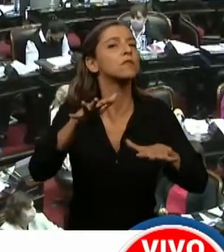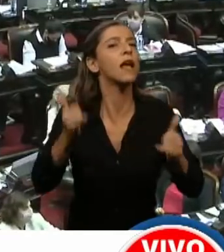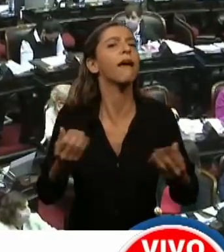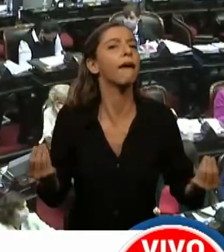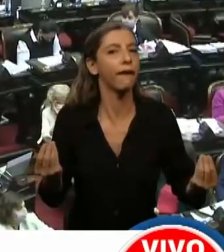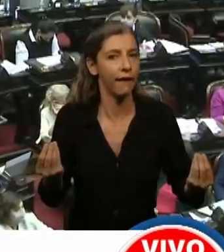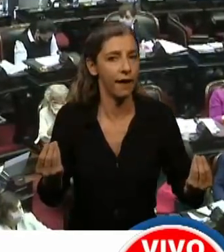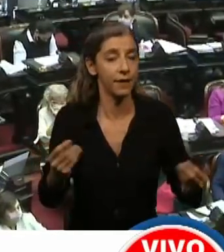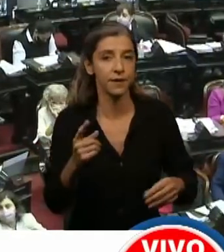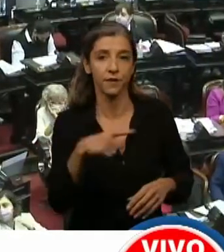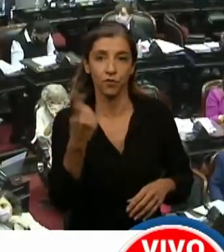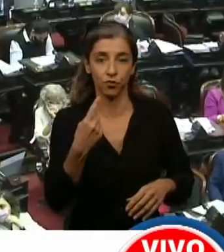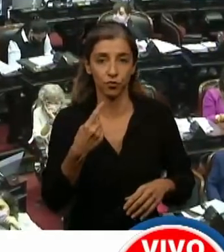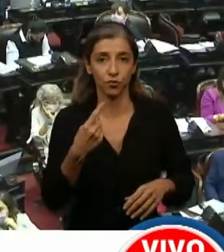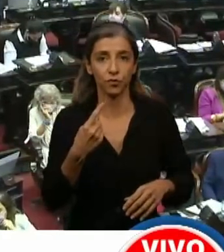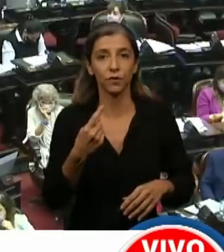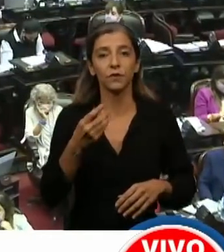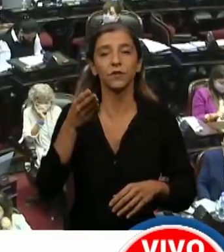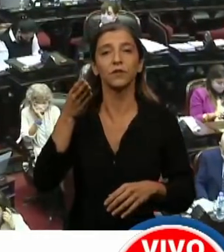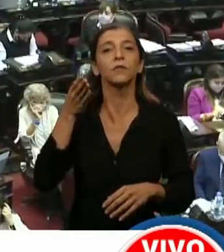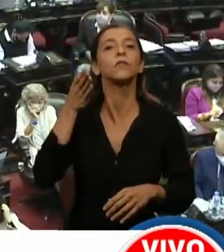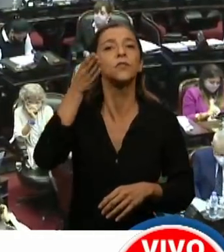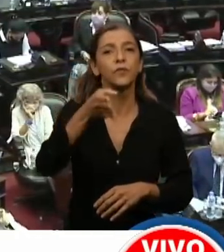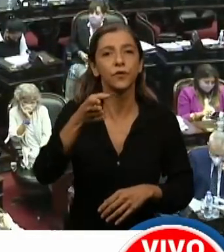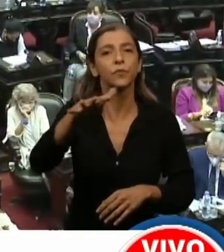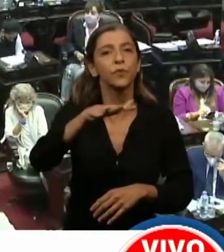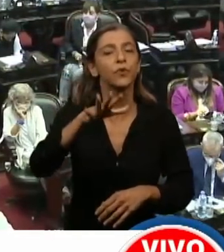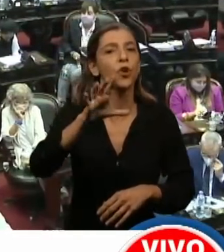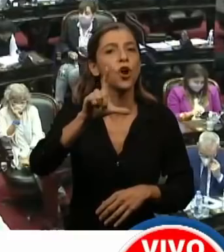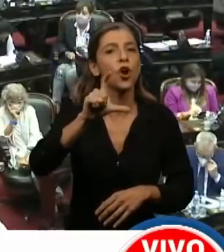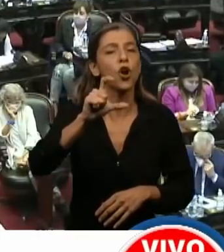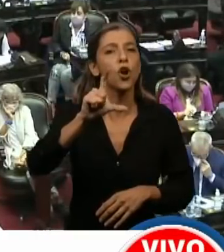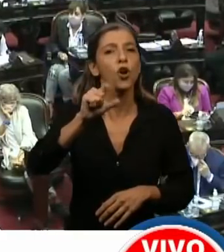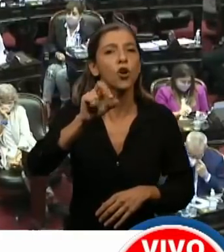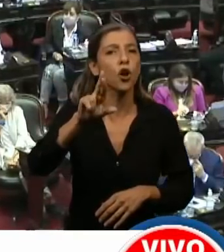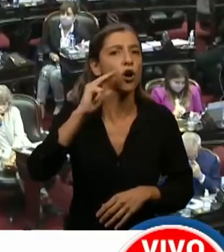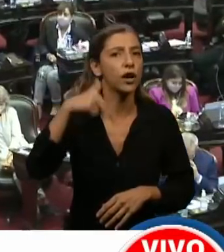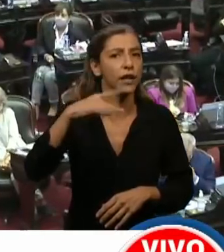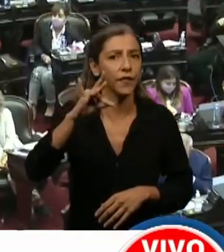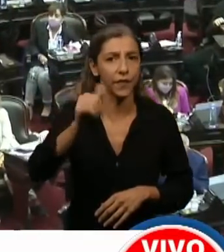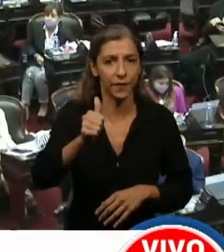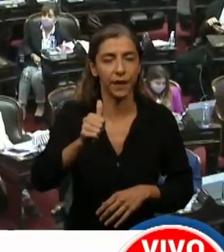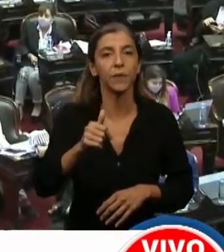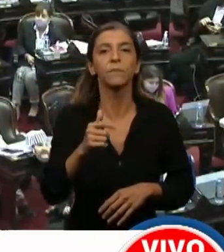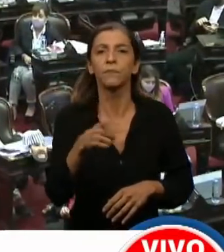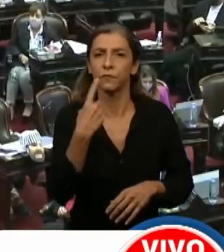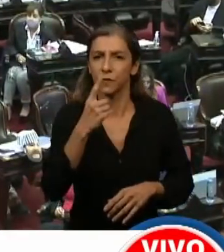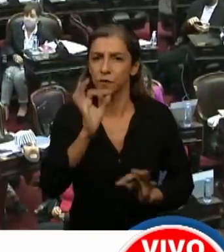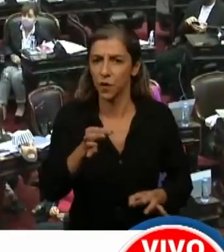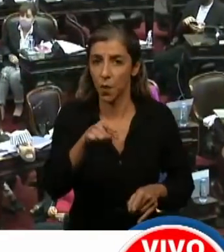Nos dirigíamos a Clorinda. Estaba pronto a cumplirse los 200 días del sitio de